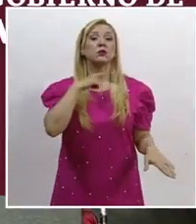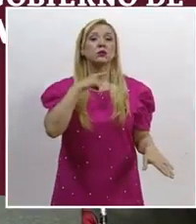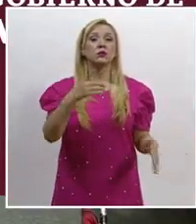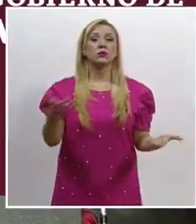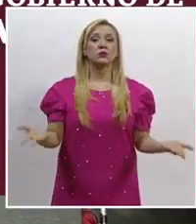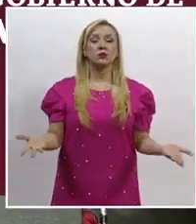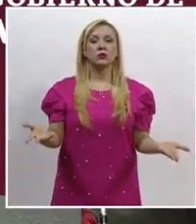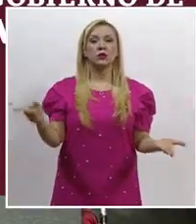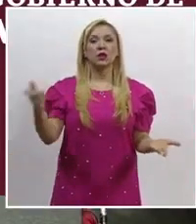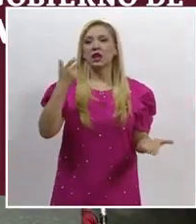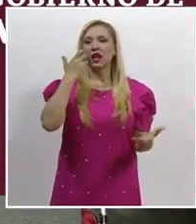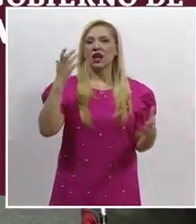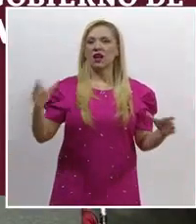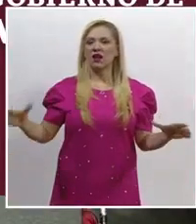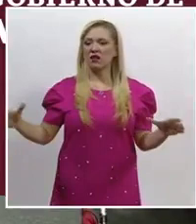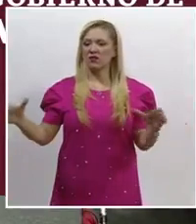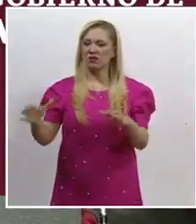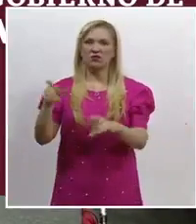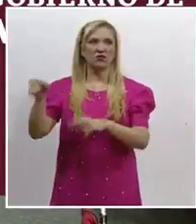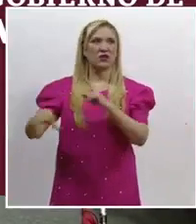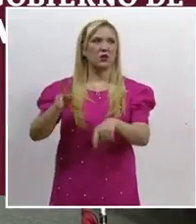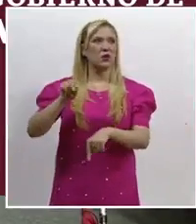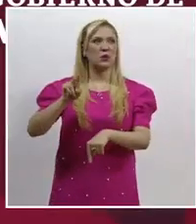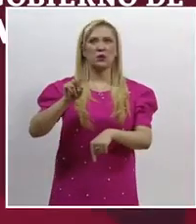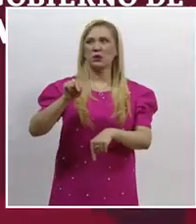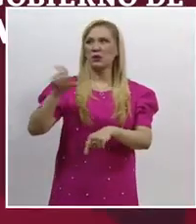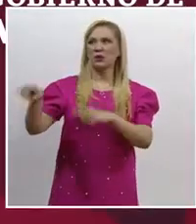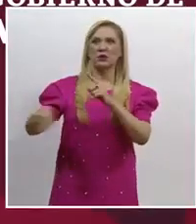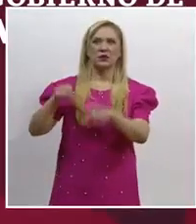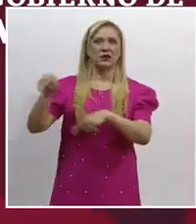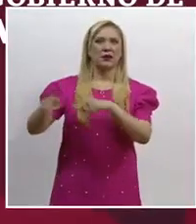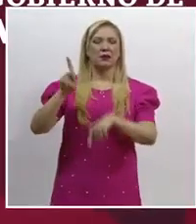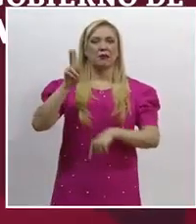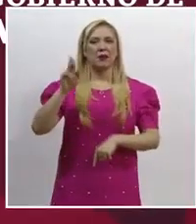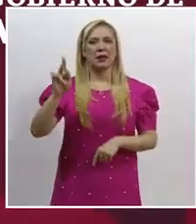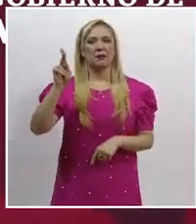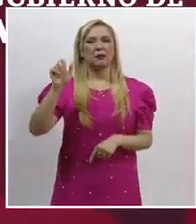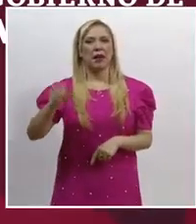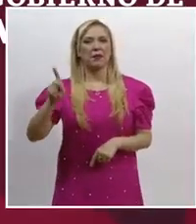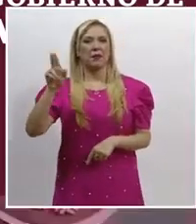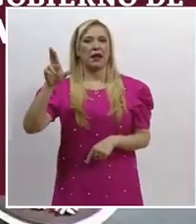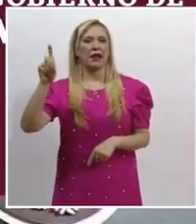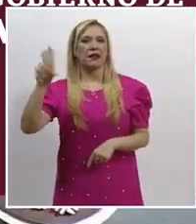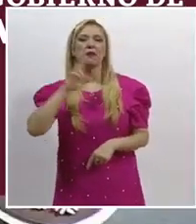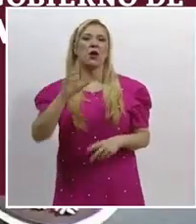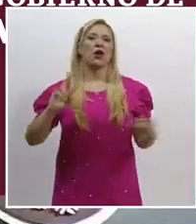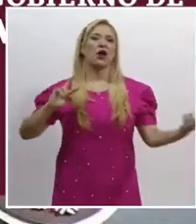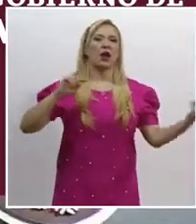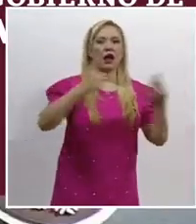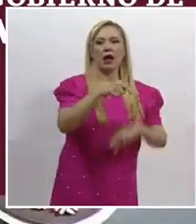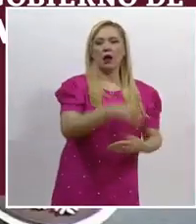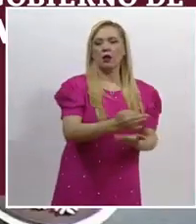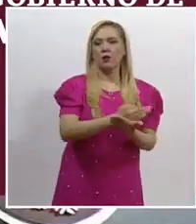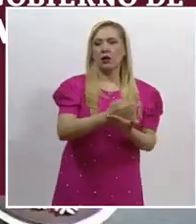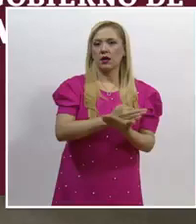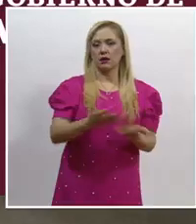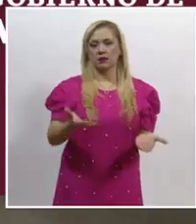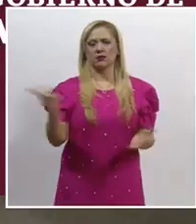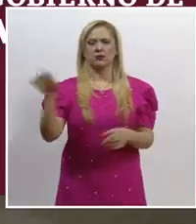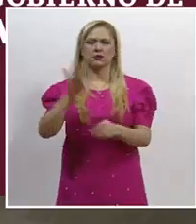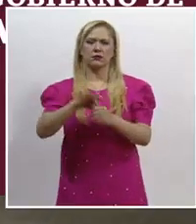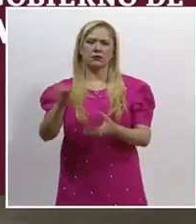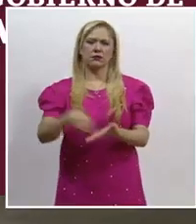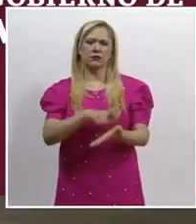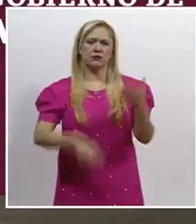el llamado bloque conservador y la identificación de los posibles candidatos de Morena a la presidencia de la República, mismas que el Tribunal